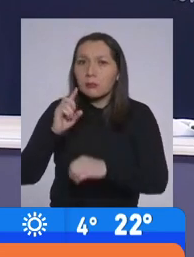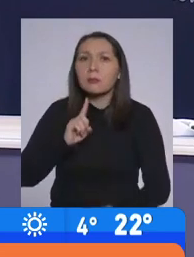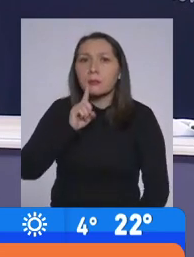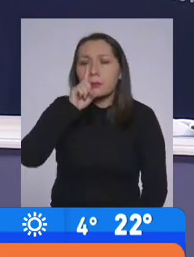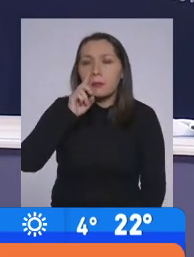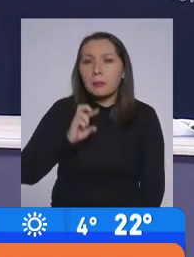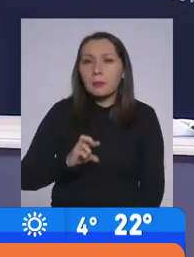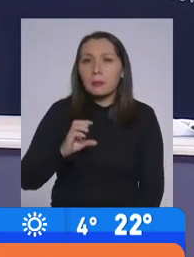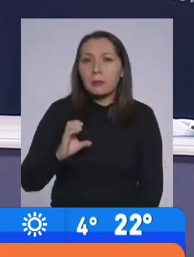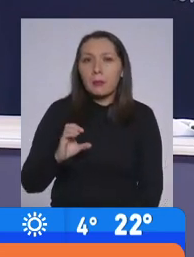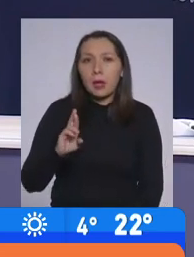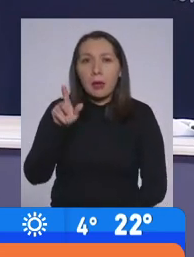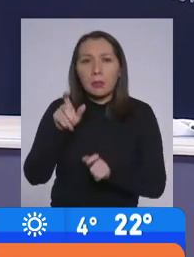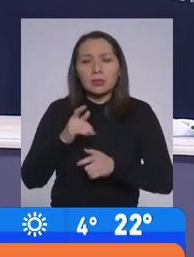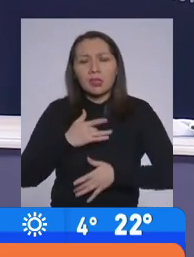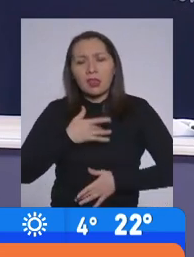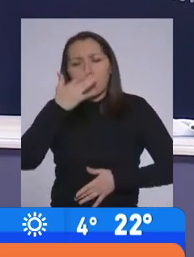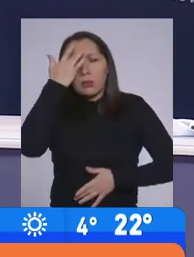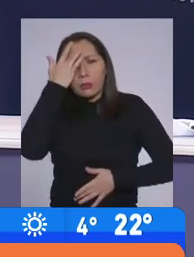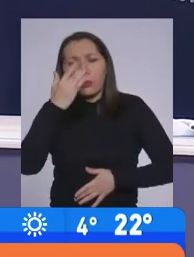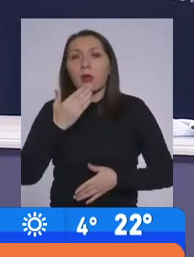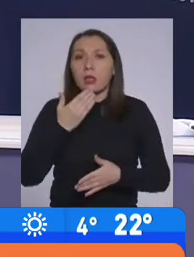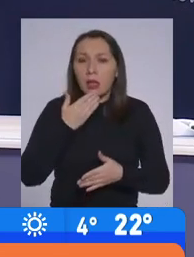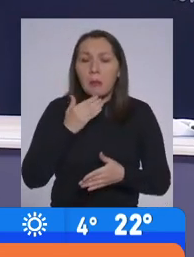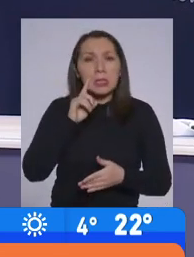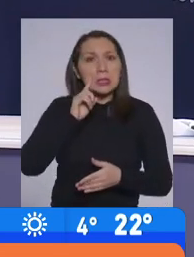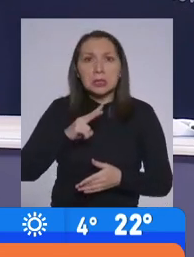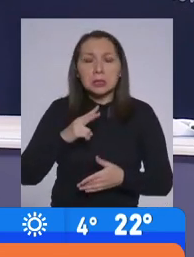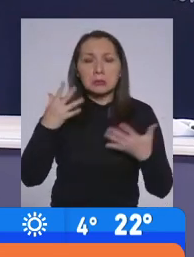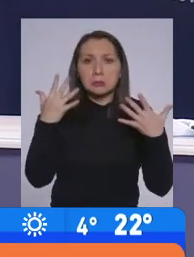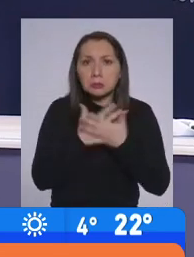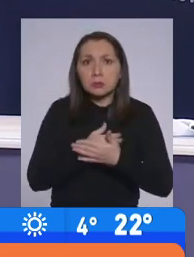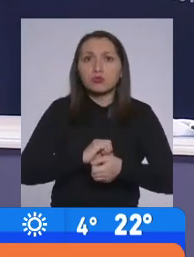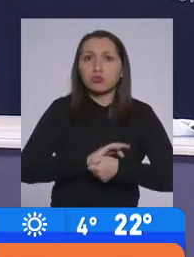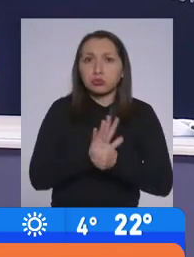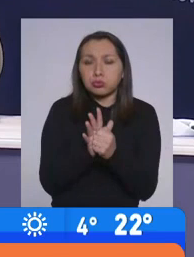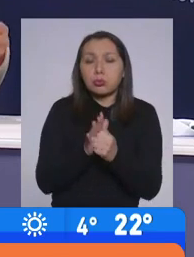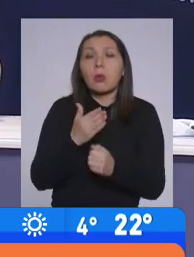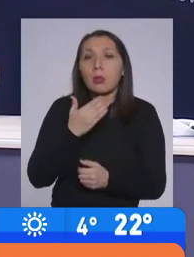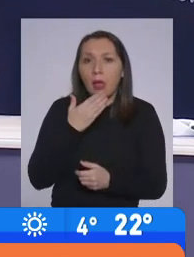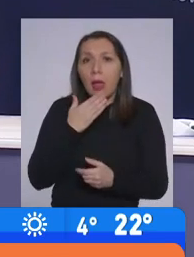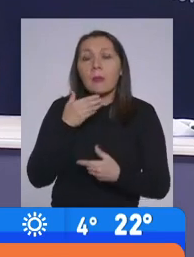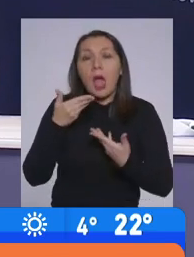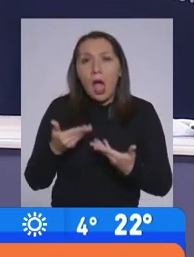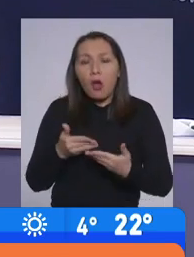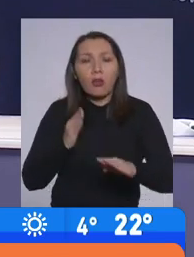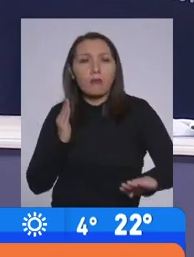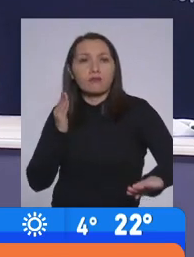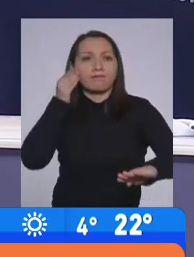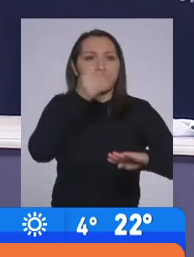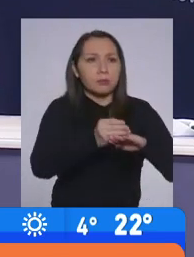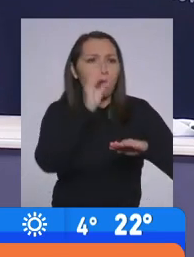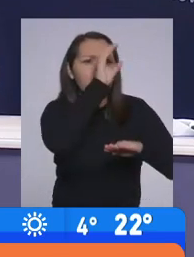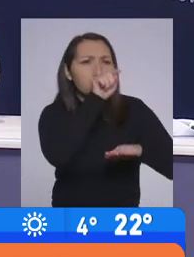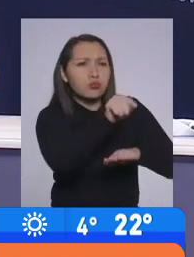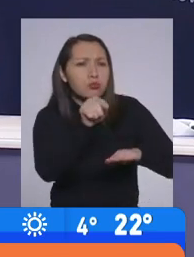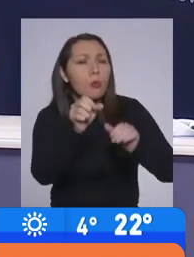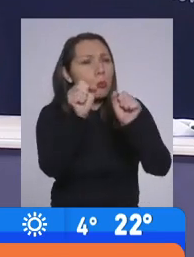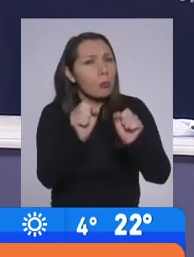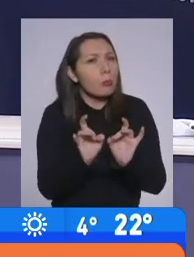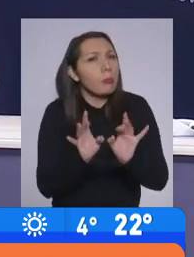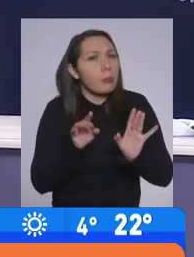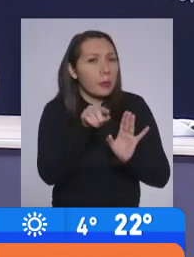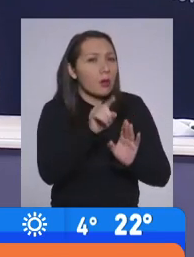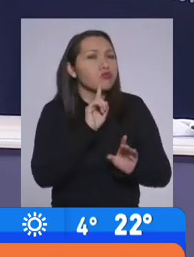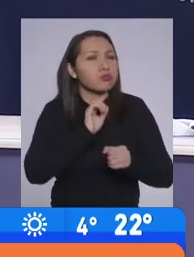aquellas personas que son sintomáticas también asintomáticas y también estamos saliendo a buscar a aquellas personas que pueden